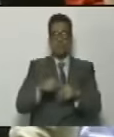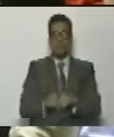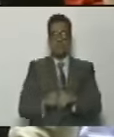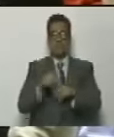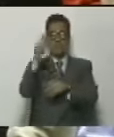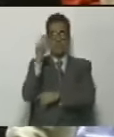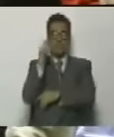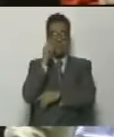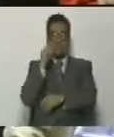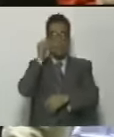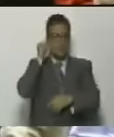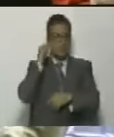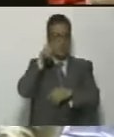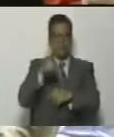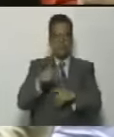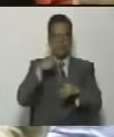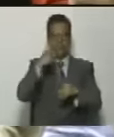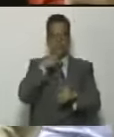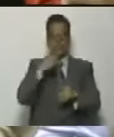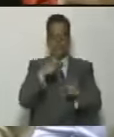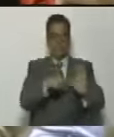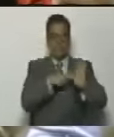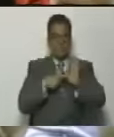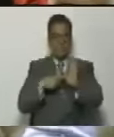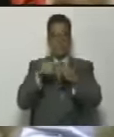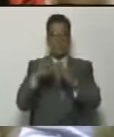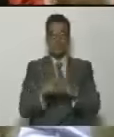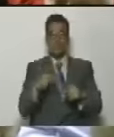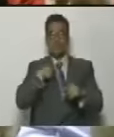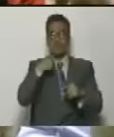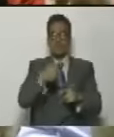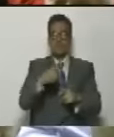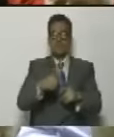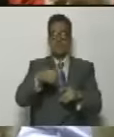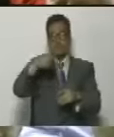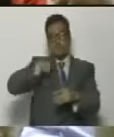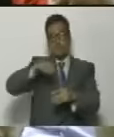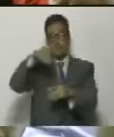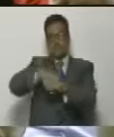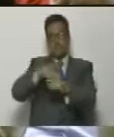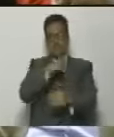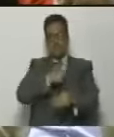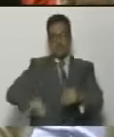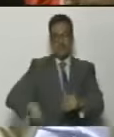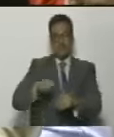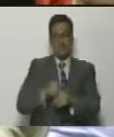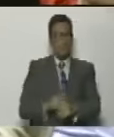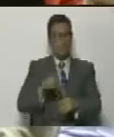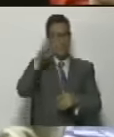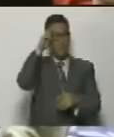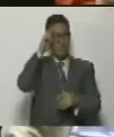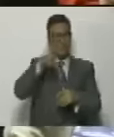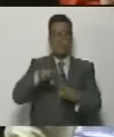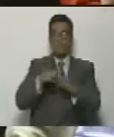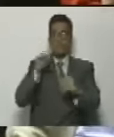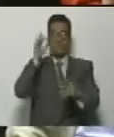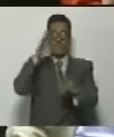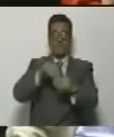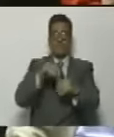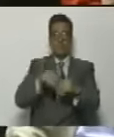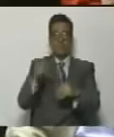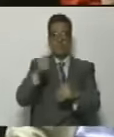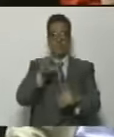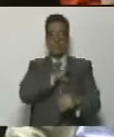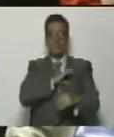sus diputados, aquí están sus políticos, dándole la cara, diciéndole que va a haber elecciones presidenciales, que se respetarán los resultados y que el 10 de